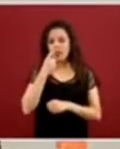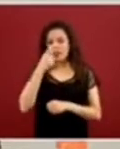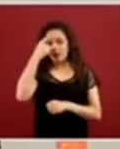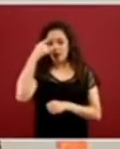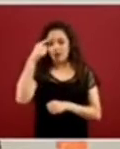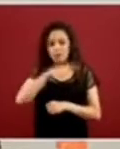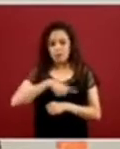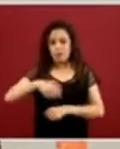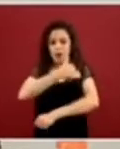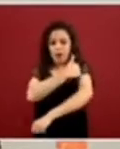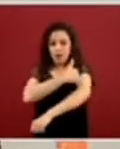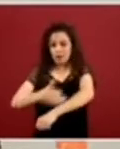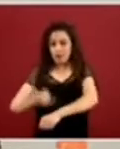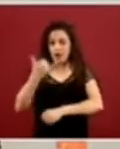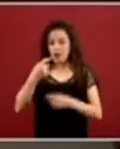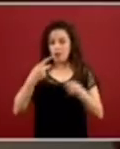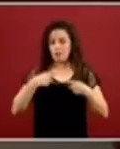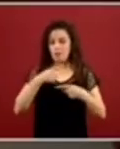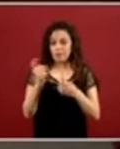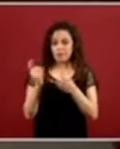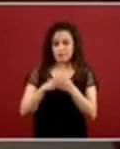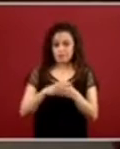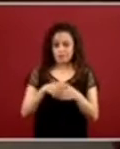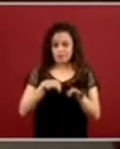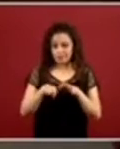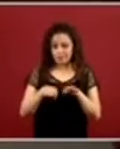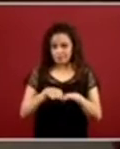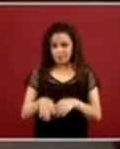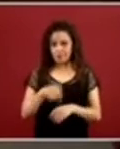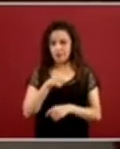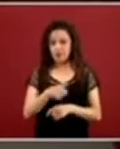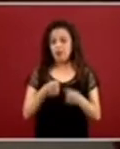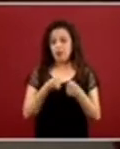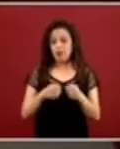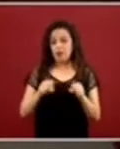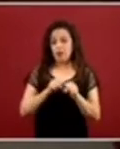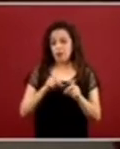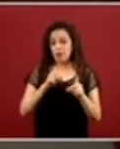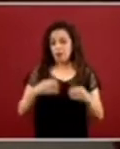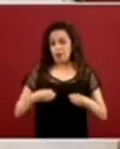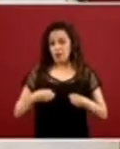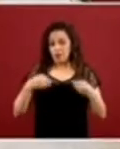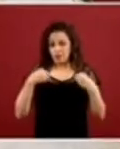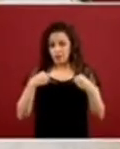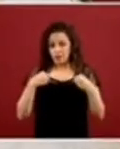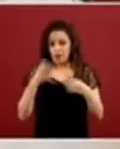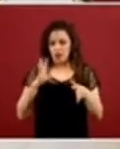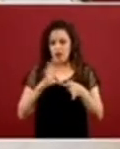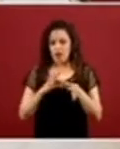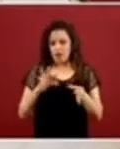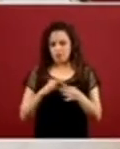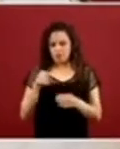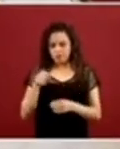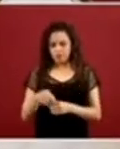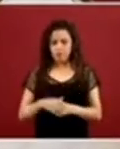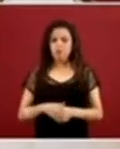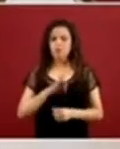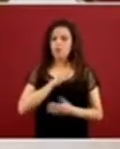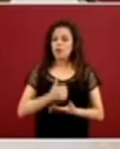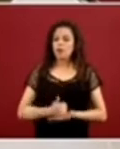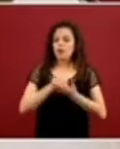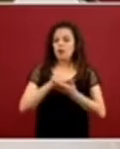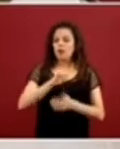sus familias, seguro de vida, que es algo que nos ha mencionado el INSABI, que ya tienen también ellos contratado, ayuda para actividades